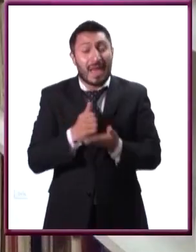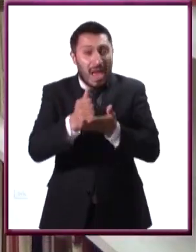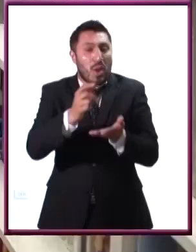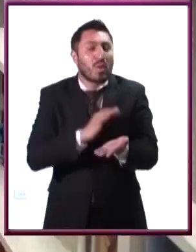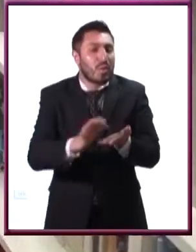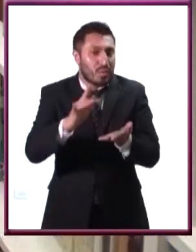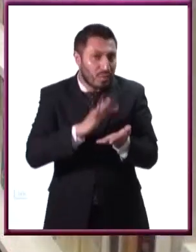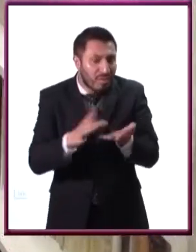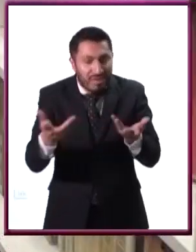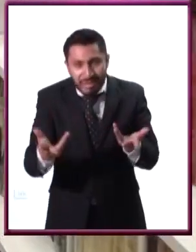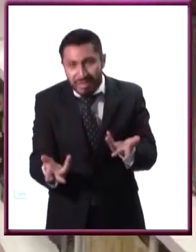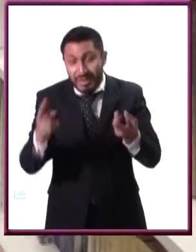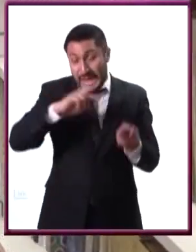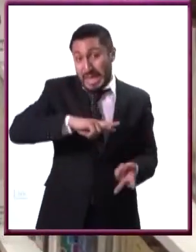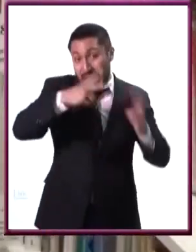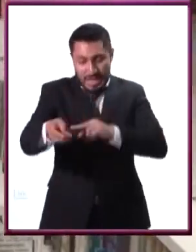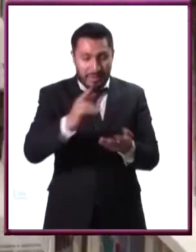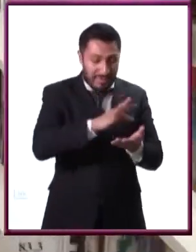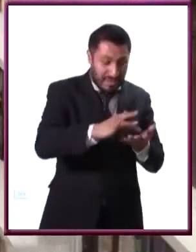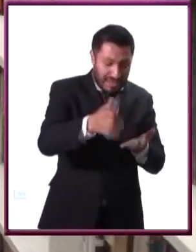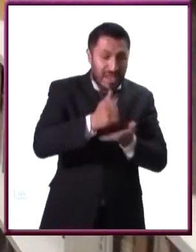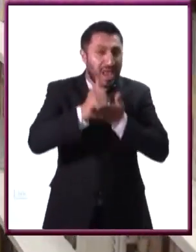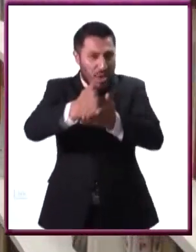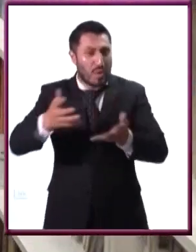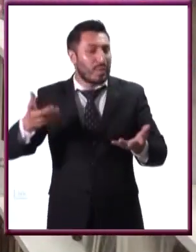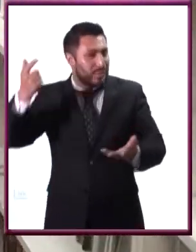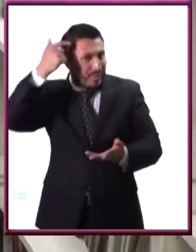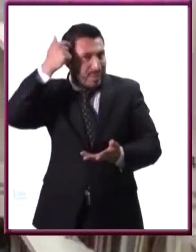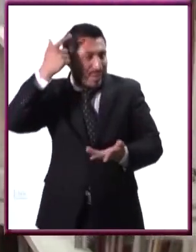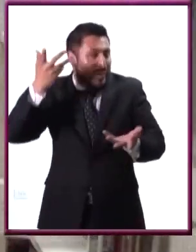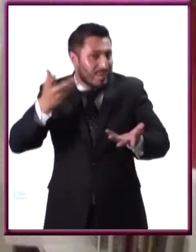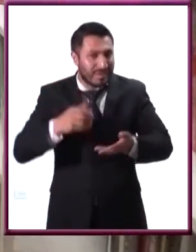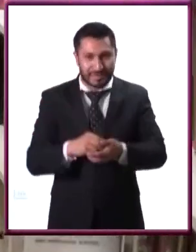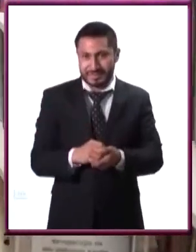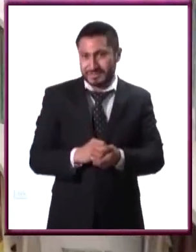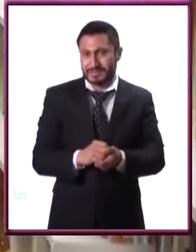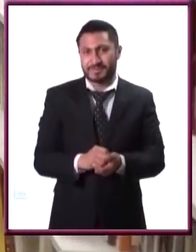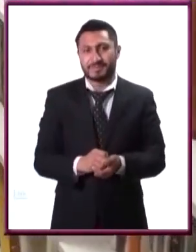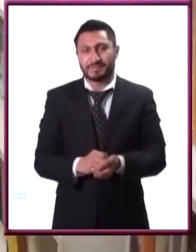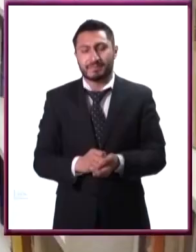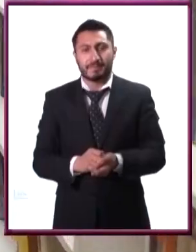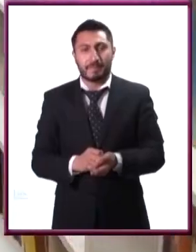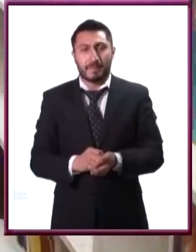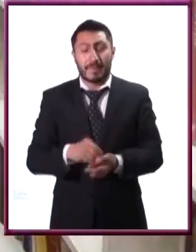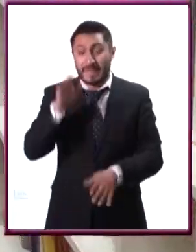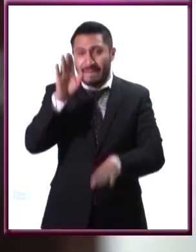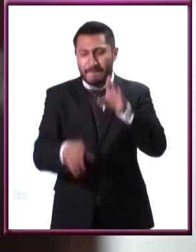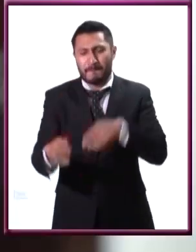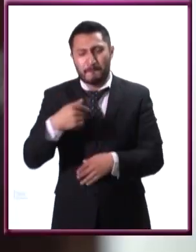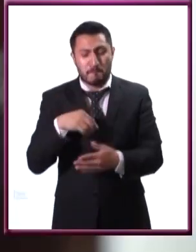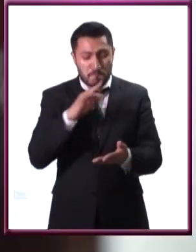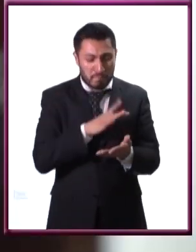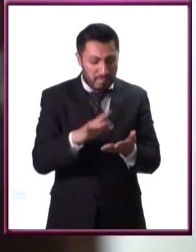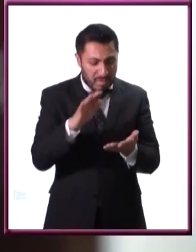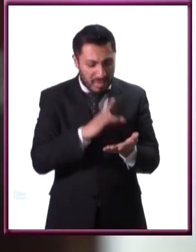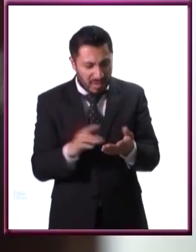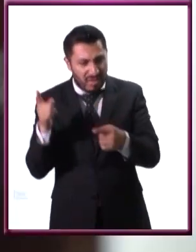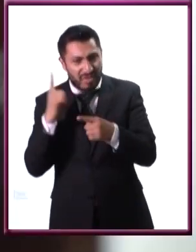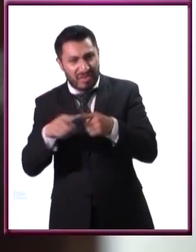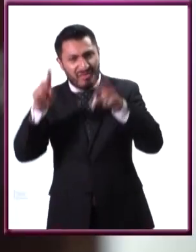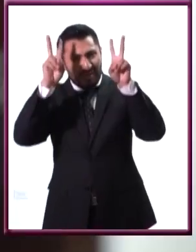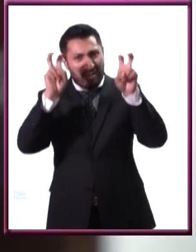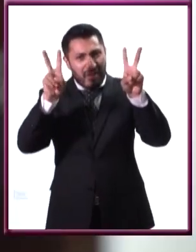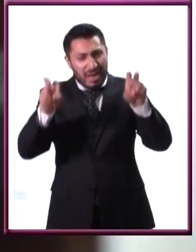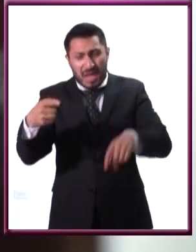respuestas emocionales a los problemas de toda la humanidad. A veces cuando leo ficción,